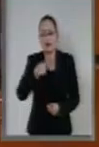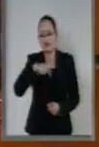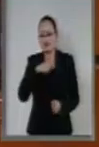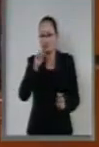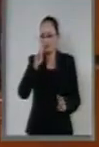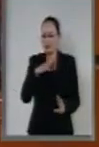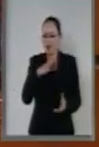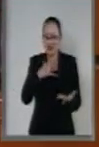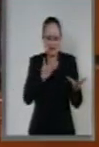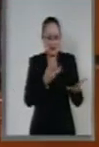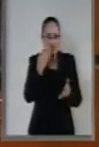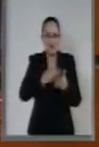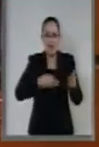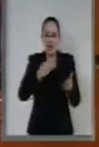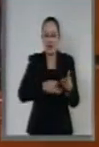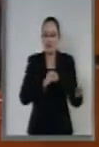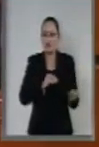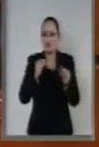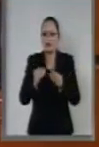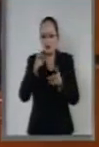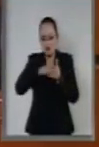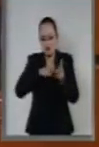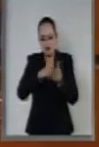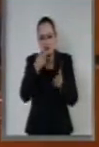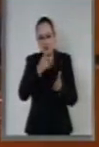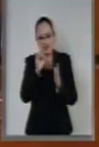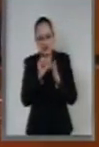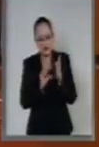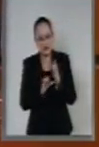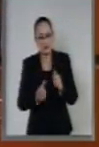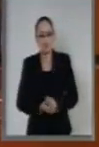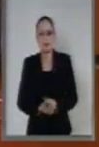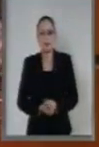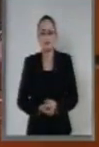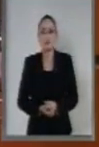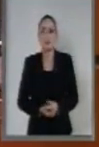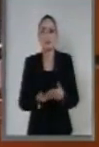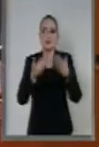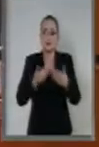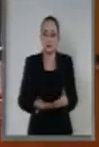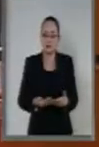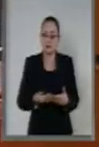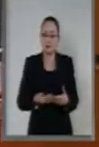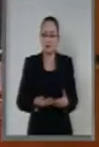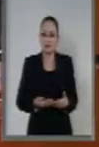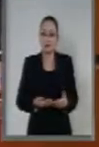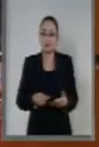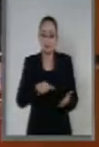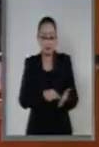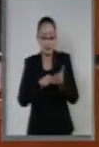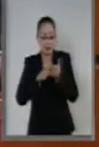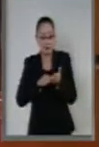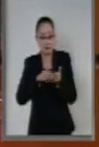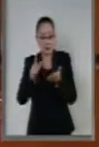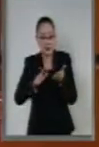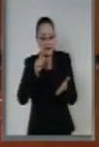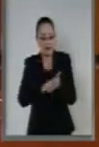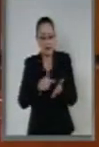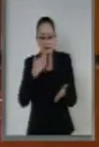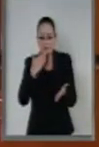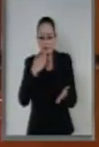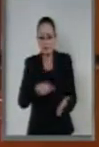cortos en esta reforma una buena noticia de esta reforma es que